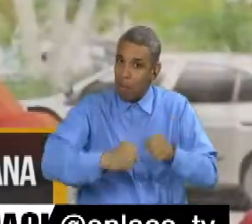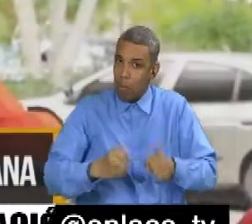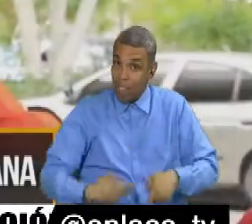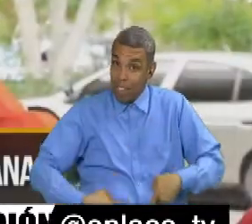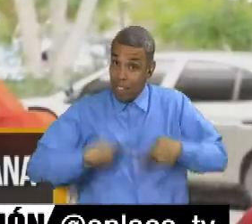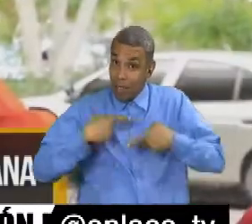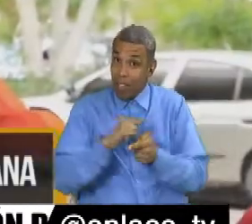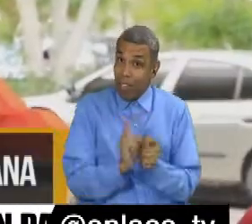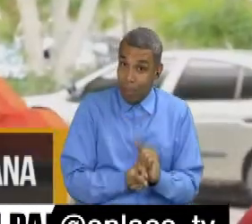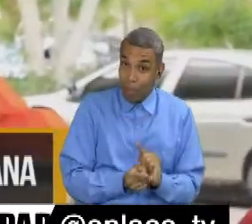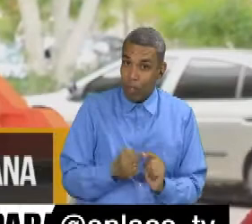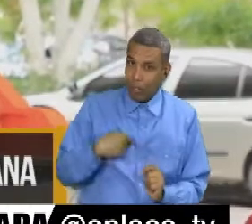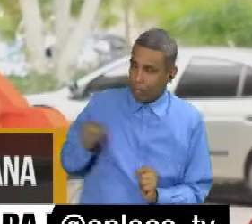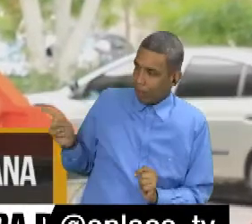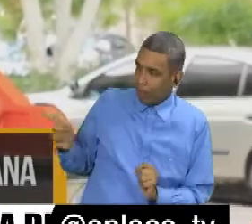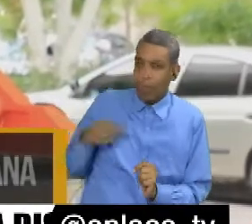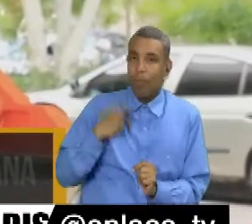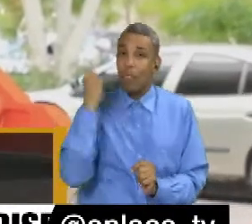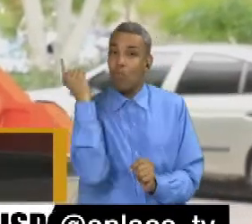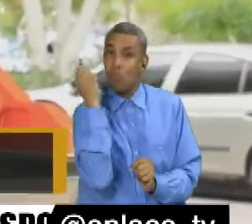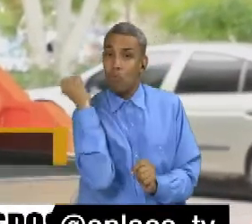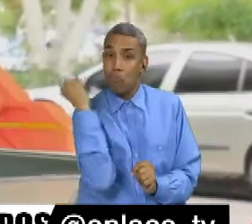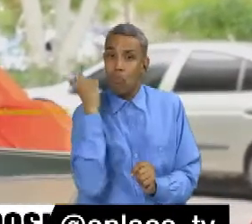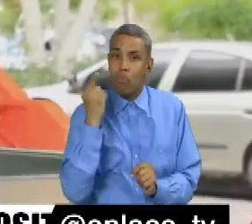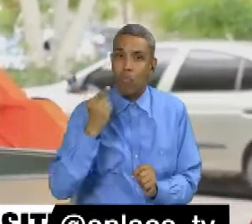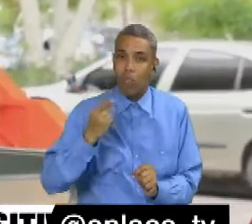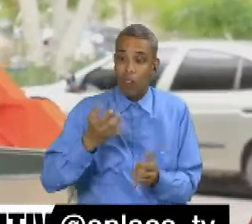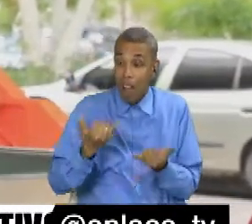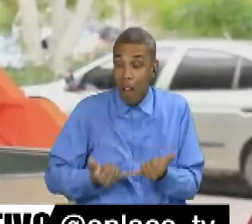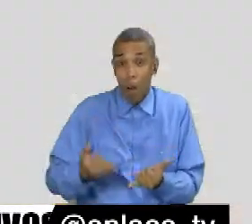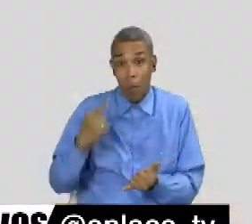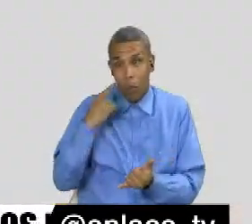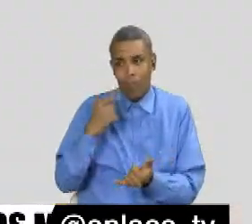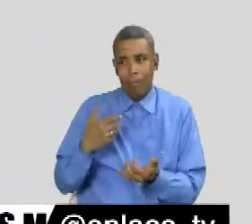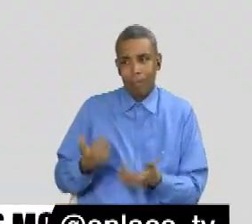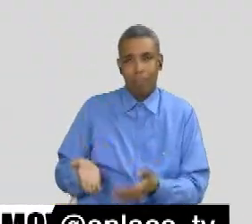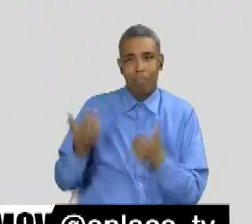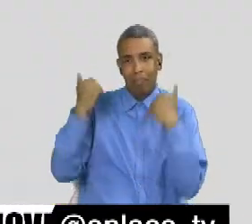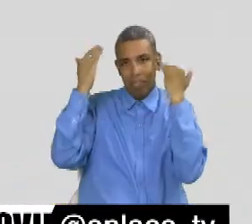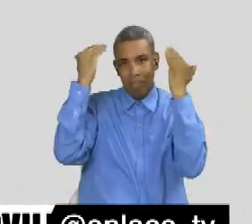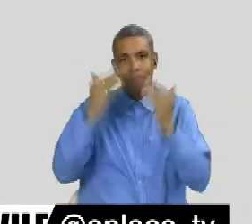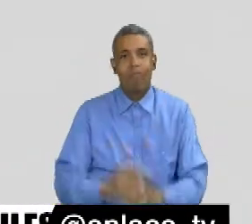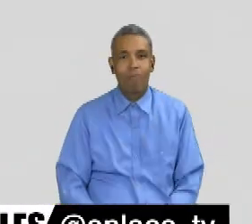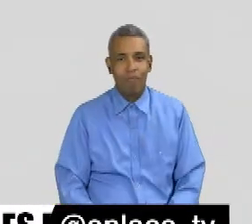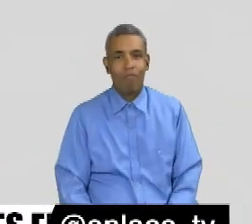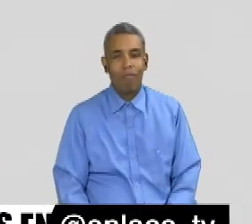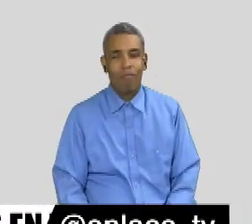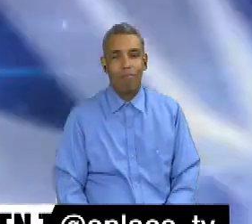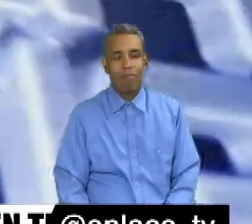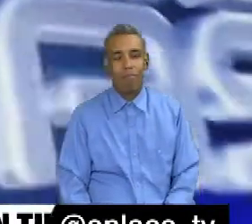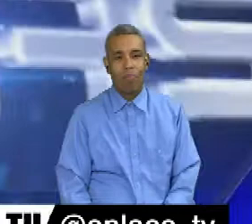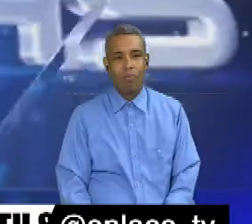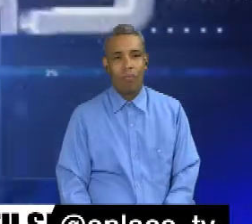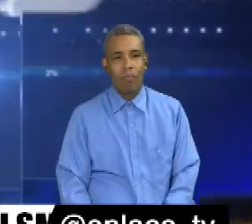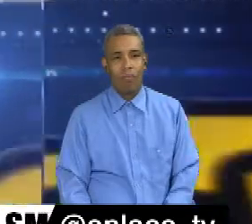Hoy, Elkin Parra y sus naranjadas son la nota positiva de la semana. Con el patrocinio de Impala Terminals.